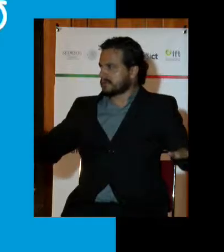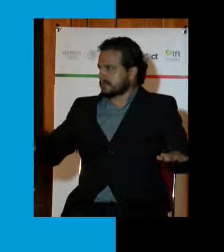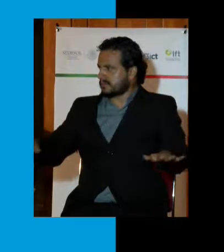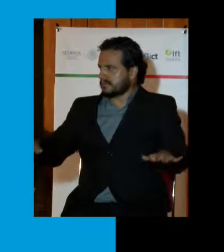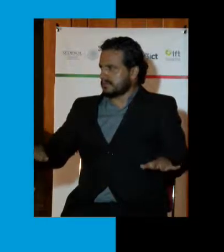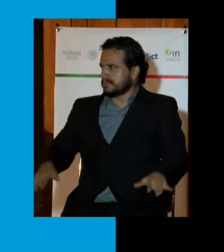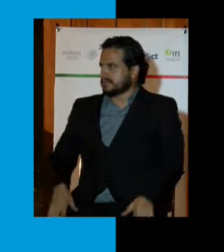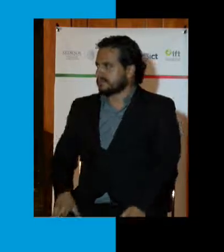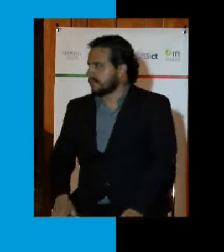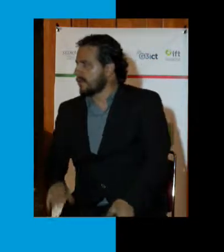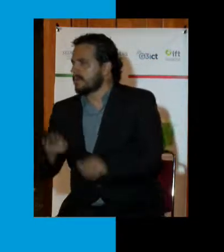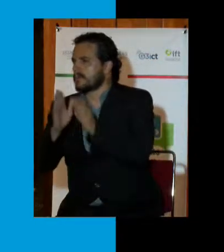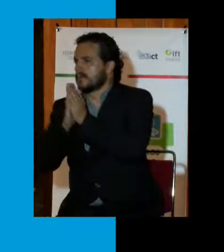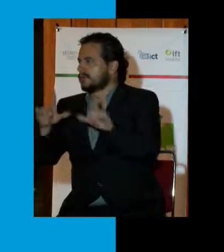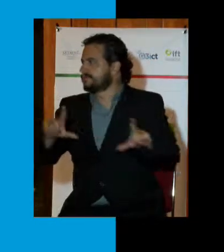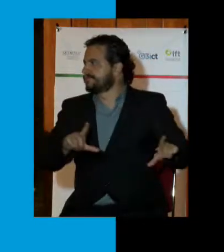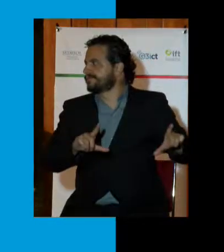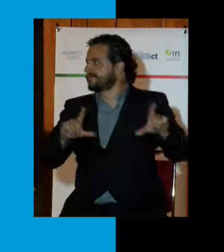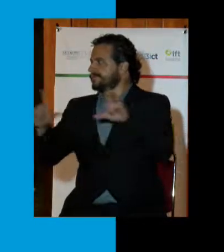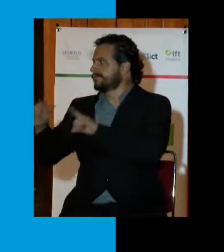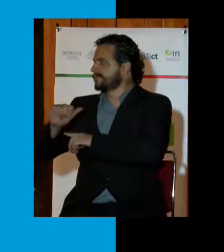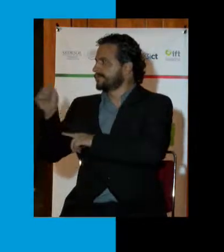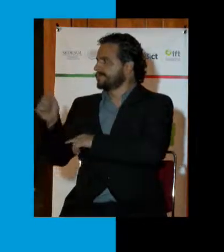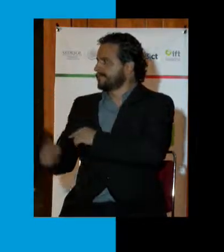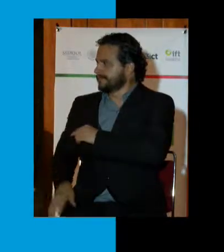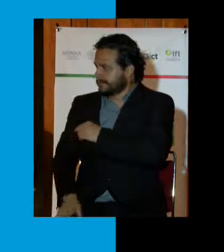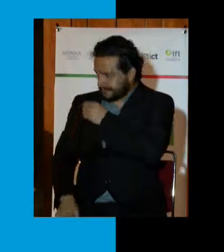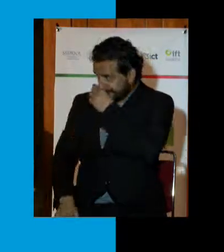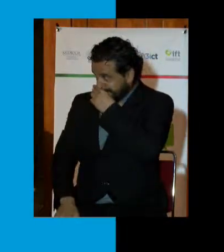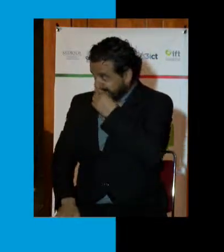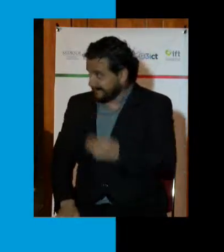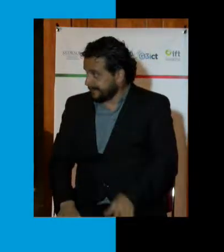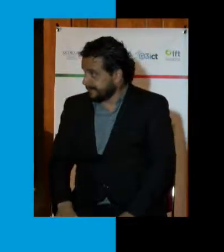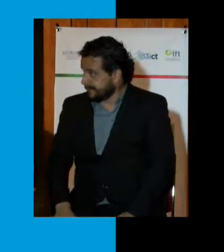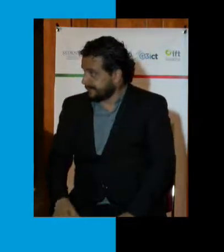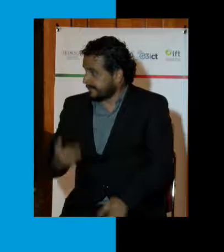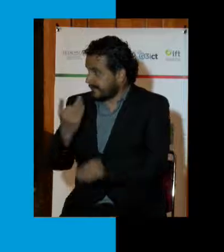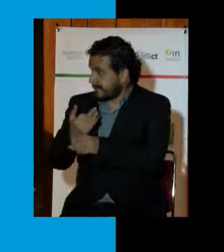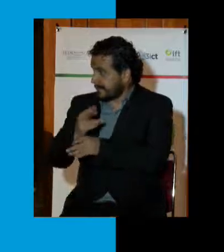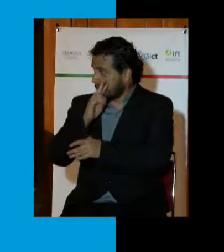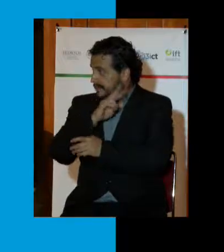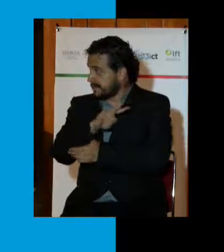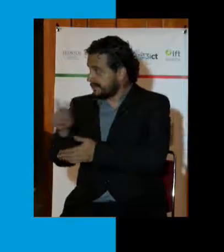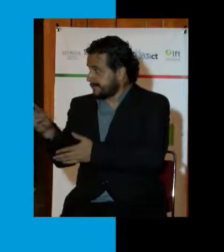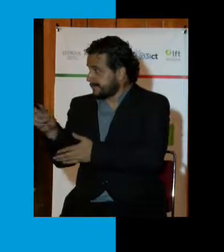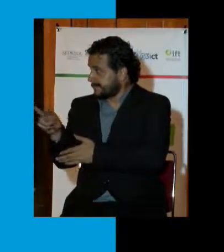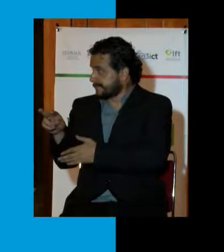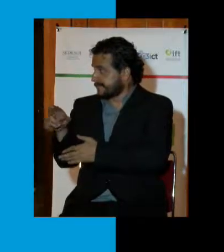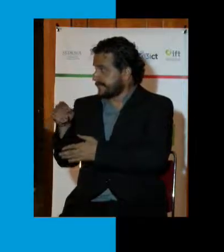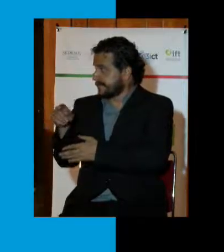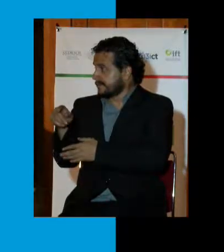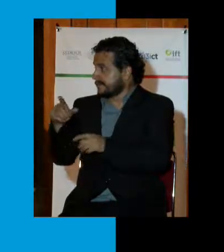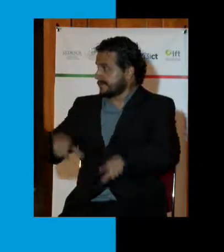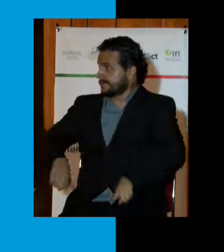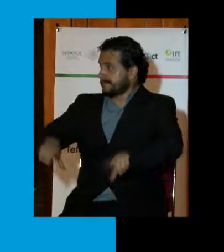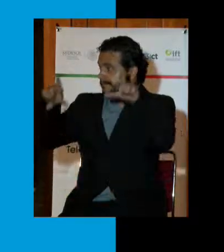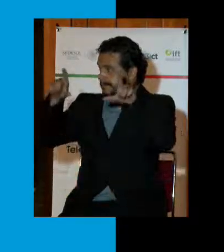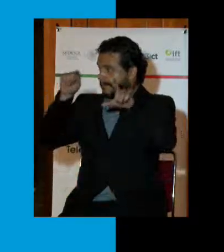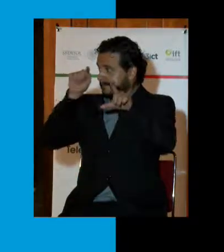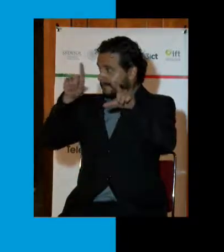Siguiente slide, por favor. Y no sé si notaron que en los slides los títulos traen una